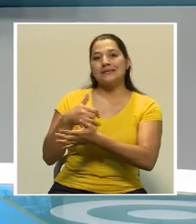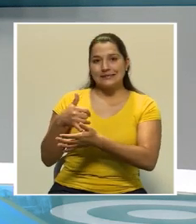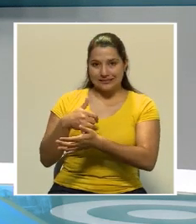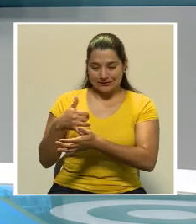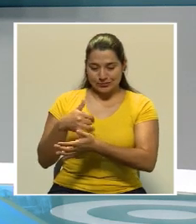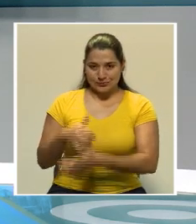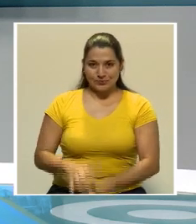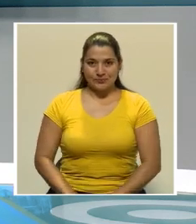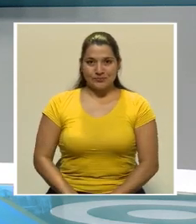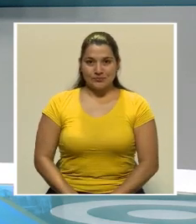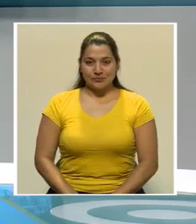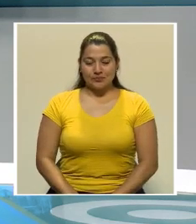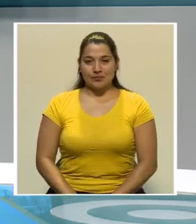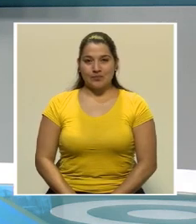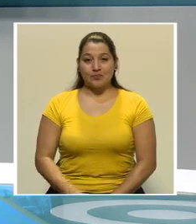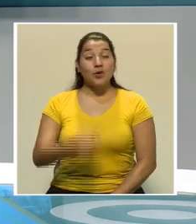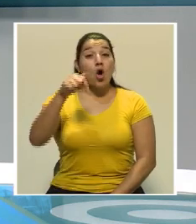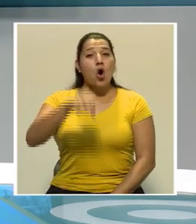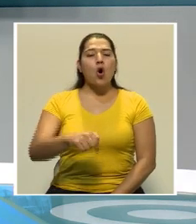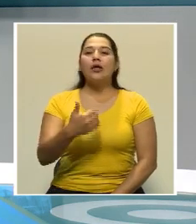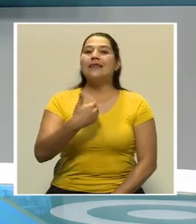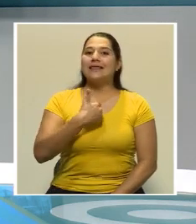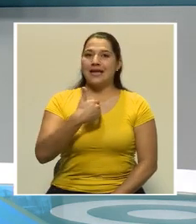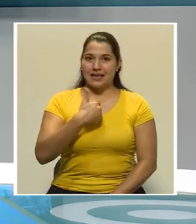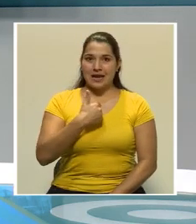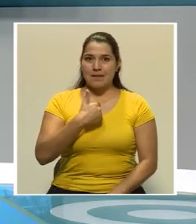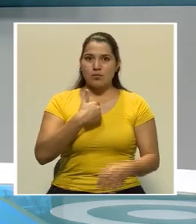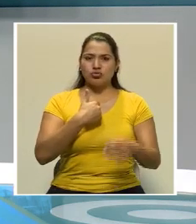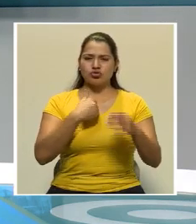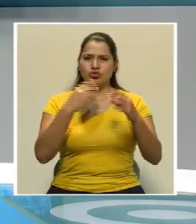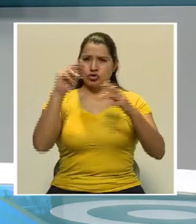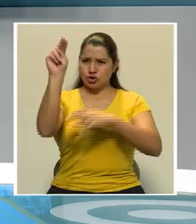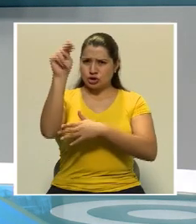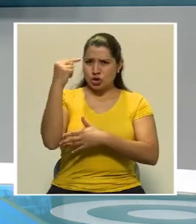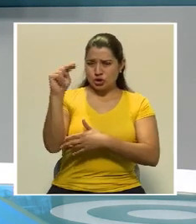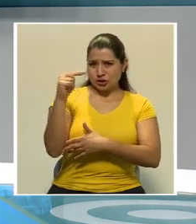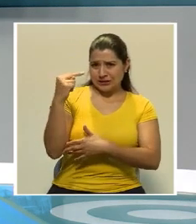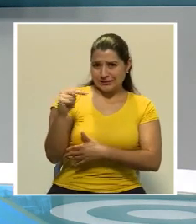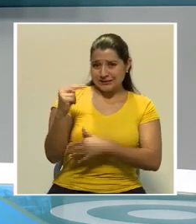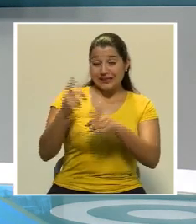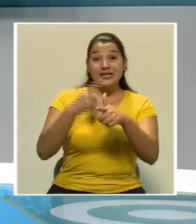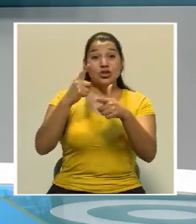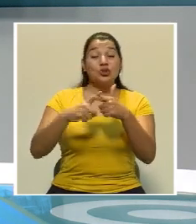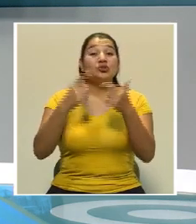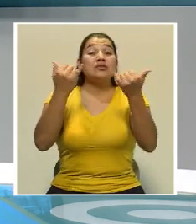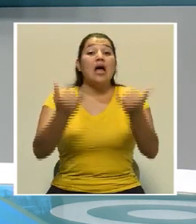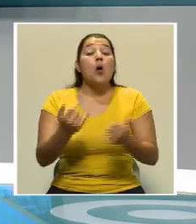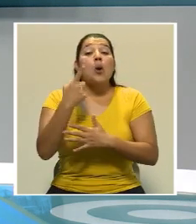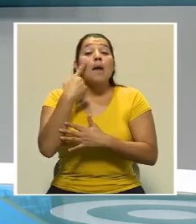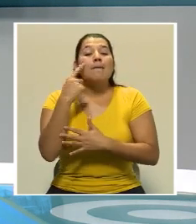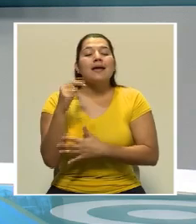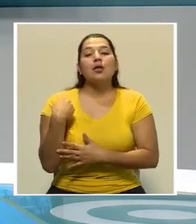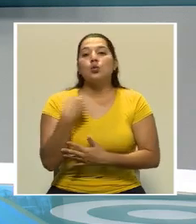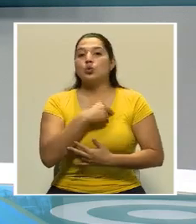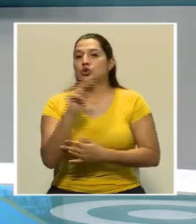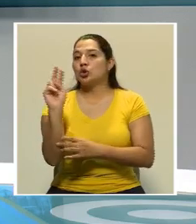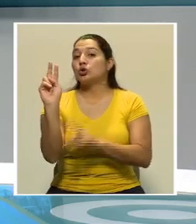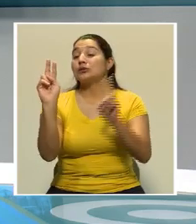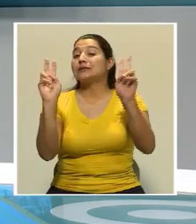intensivos. Hoy tenemos una amplia agenda de noticias, así que vayamos a ver nuestros